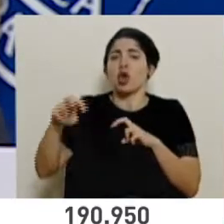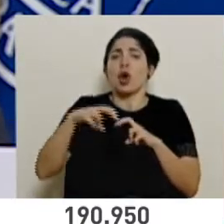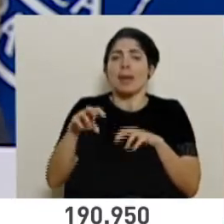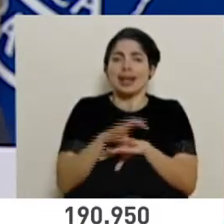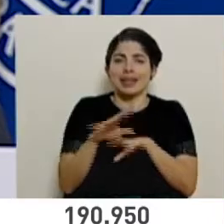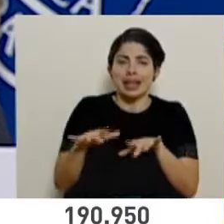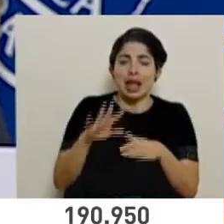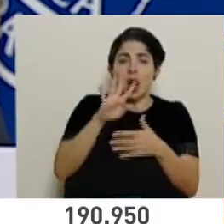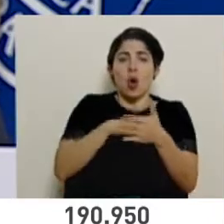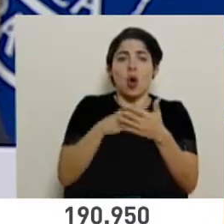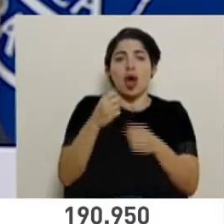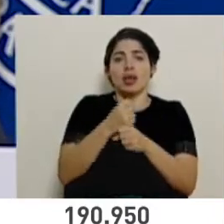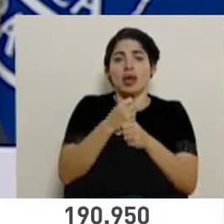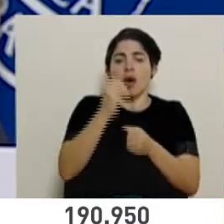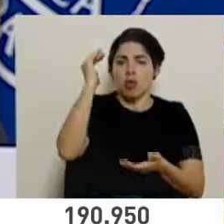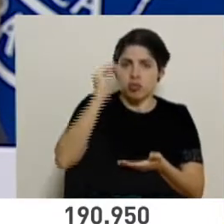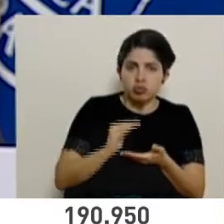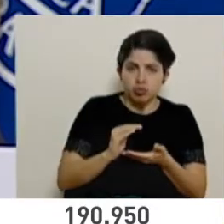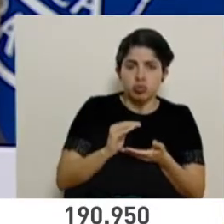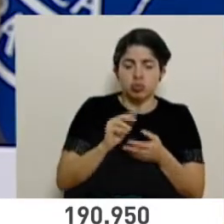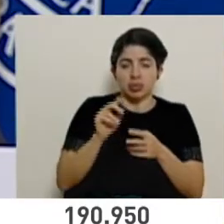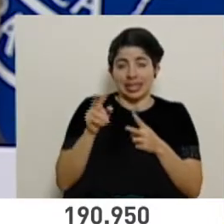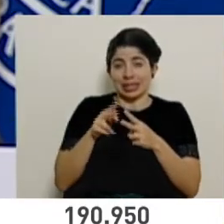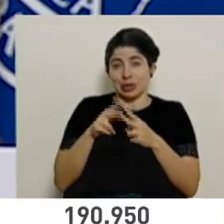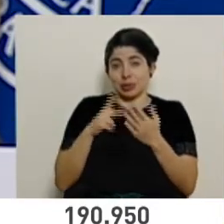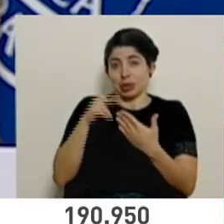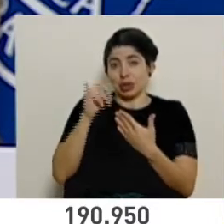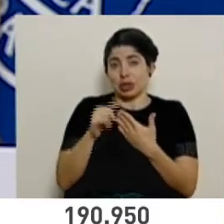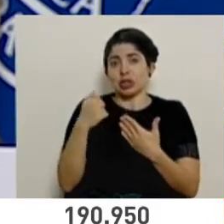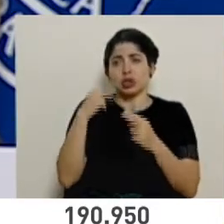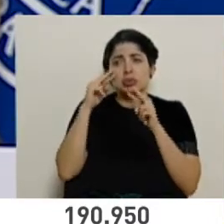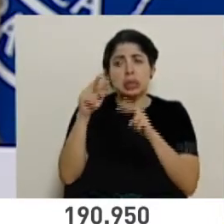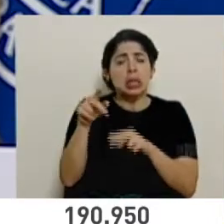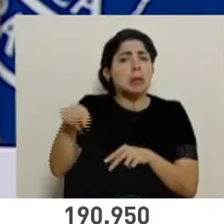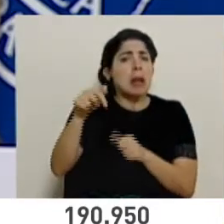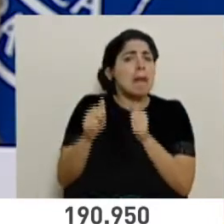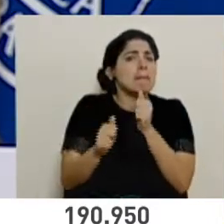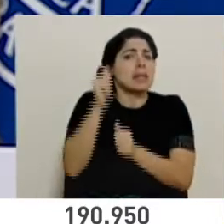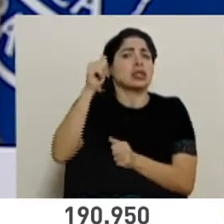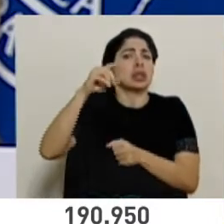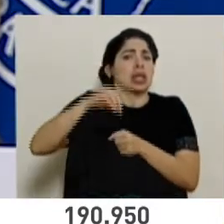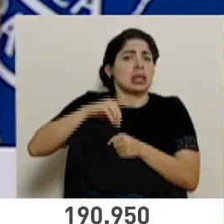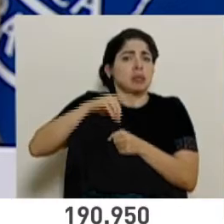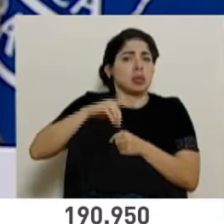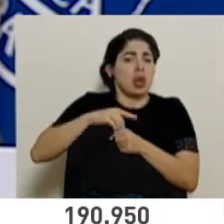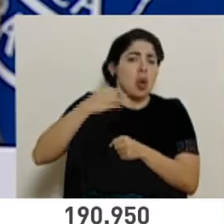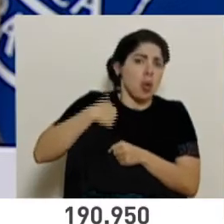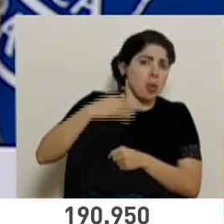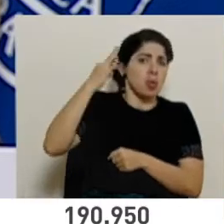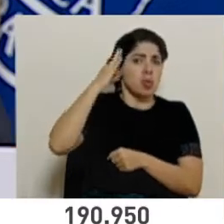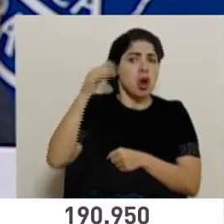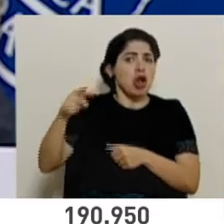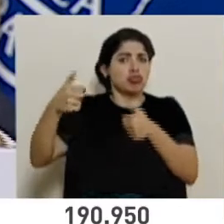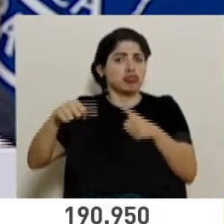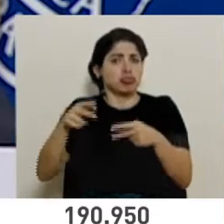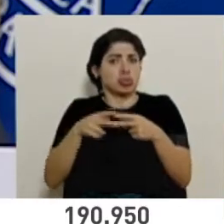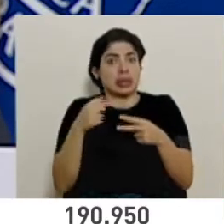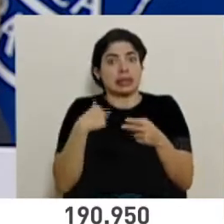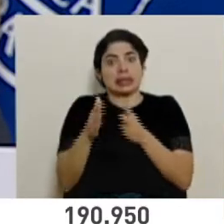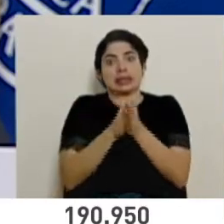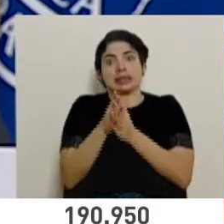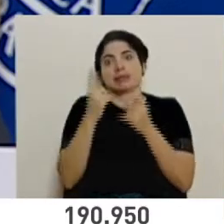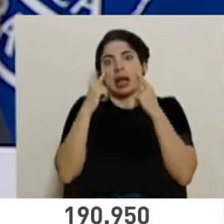reducción de jornadas laborales, en los cuales, por cierto, he notado que la gran mayoría de los legisladores y las legisladoras están de acuerdo, y yo aprovecho